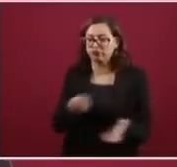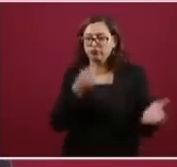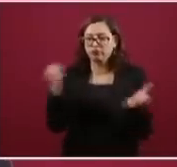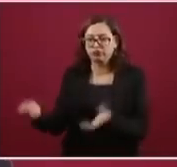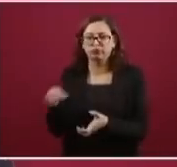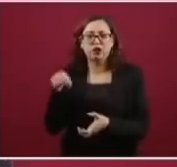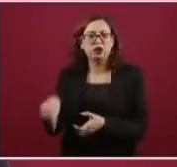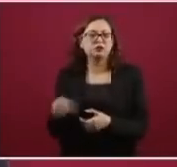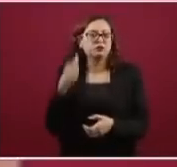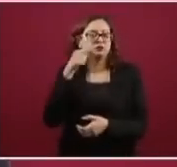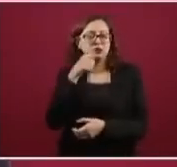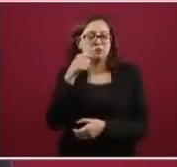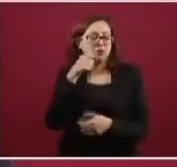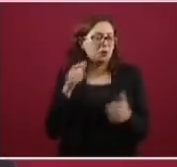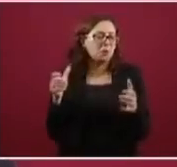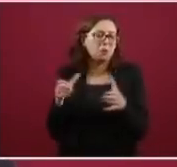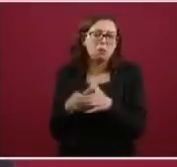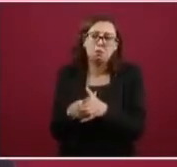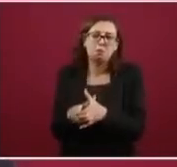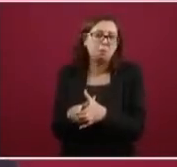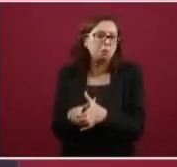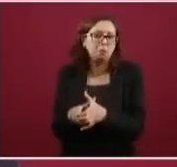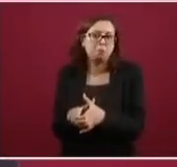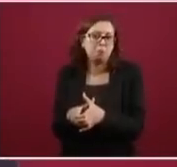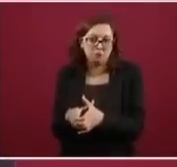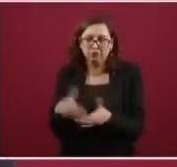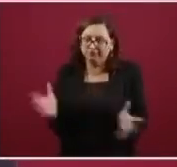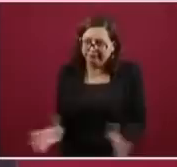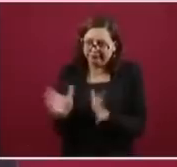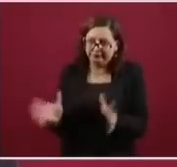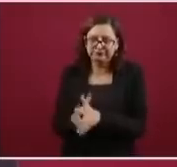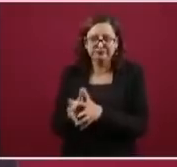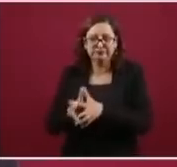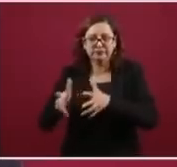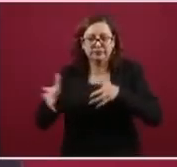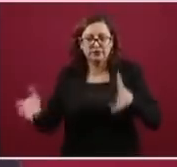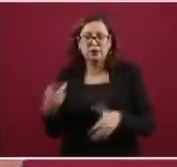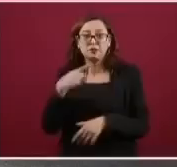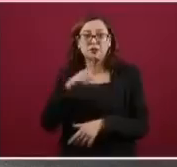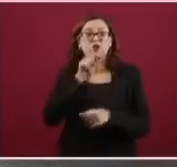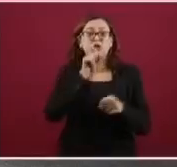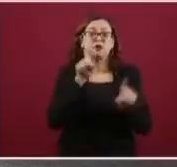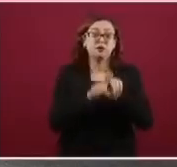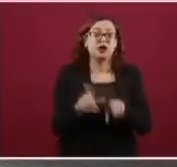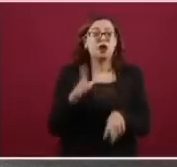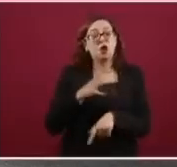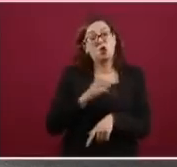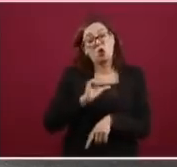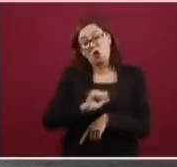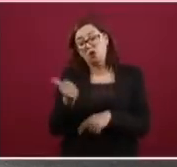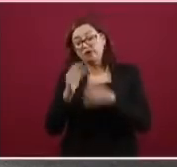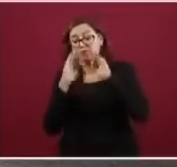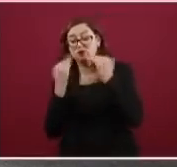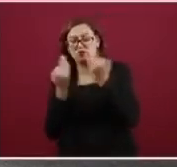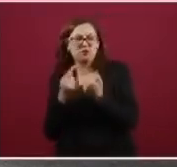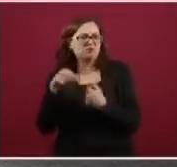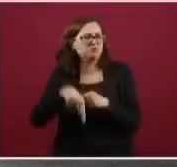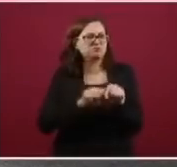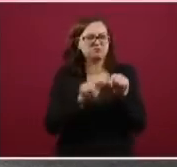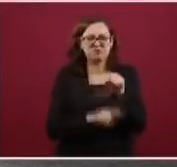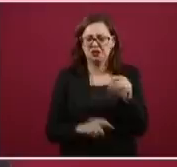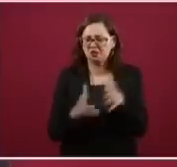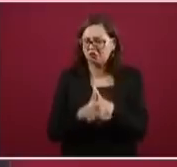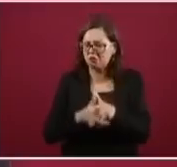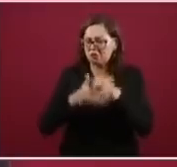menos crece pero hay también otro tipo de políticas que explican por qué el país no ha venido creciendo una estamos tenemos una tasa de